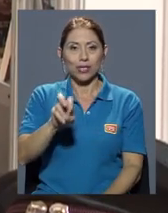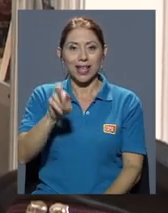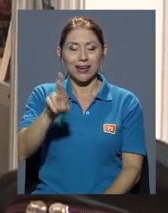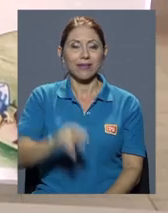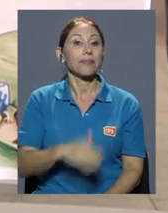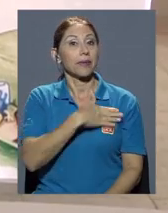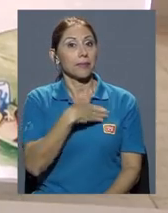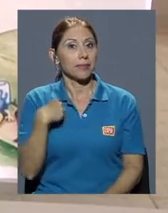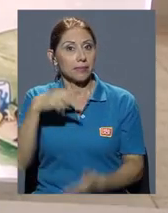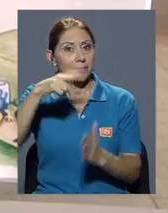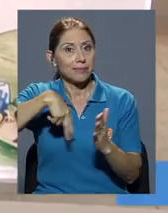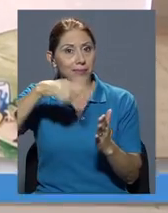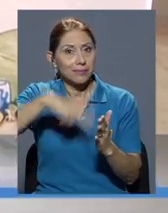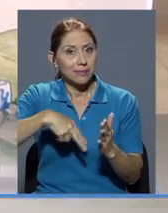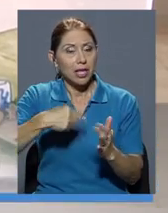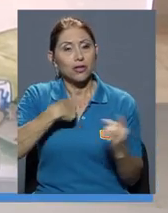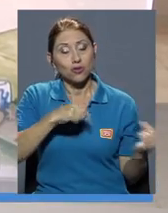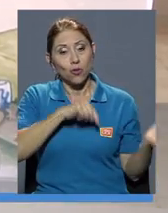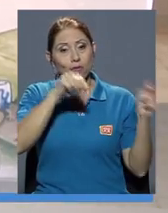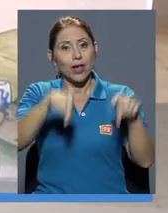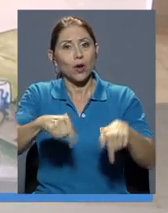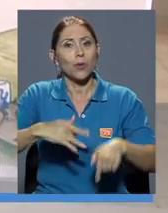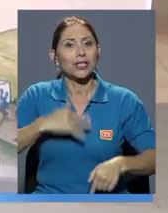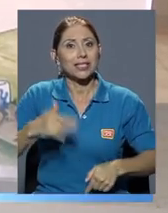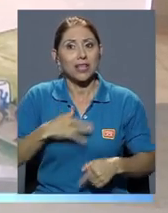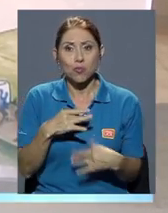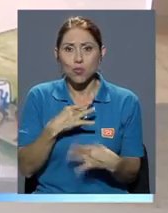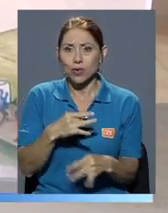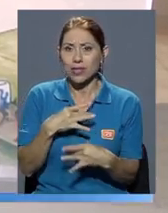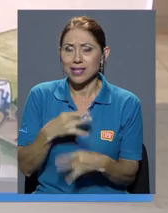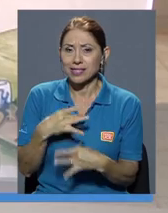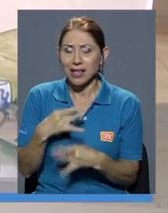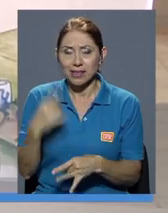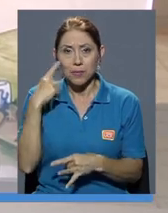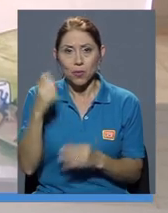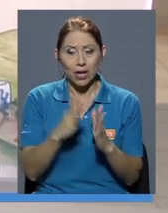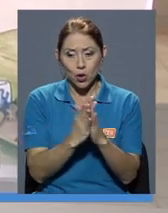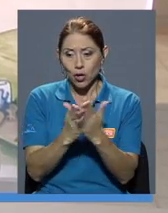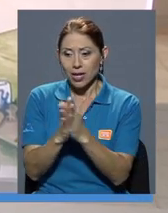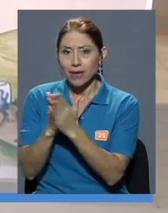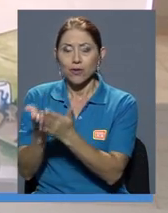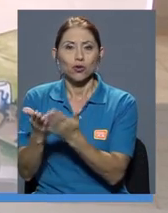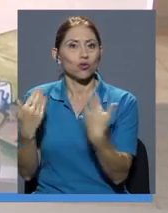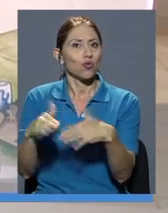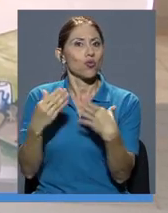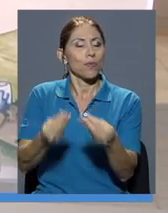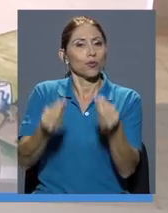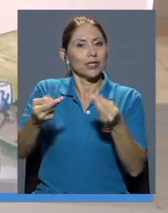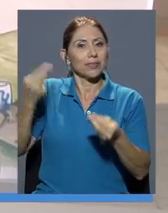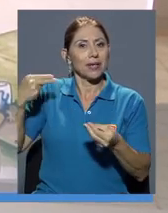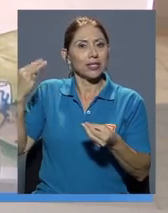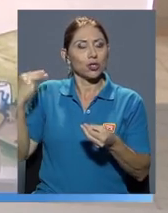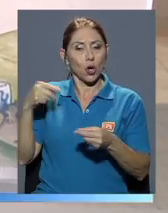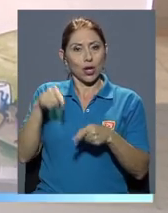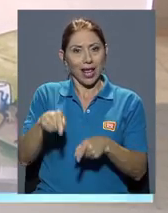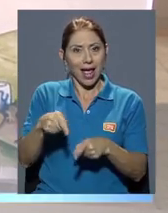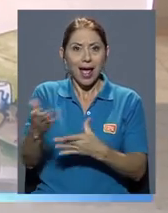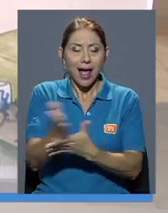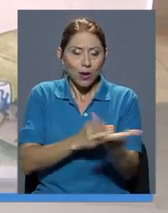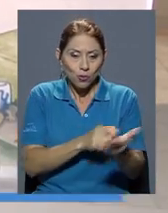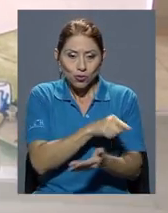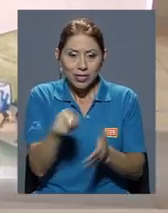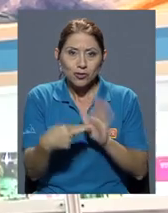Me gusta leer y vengo porque siento muy interesante, porque los libros traen muchísima historia y hay algunos